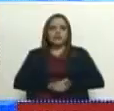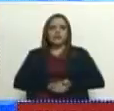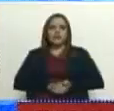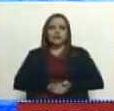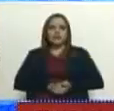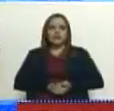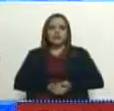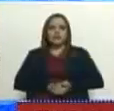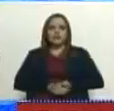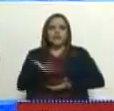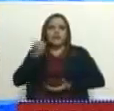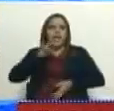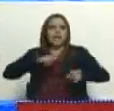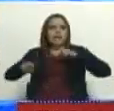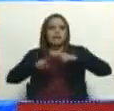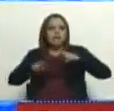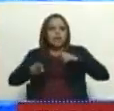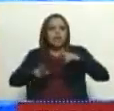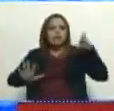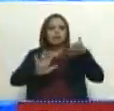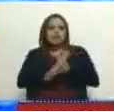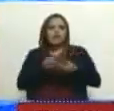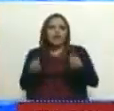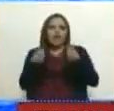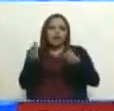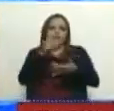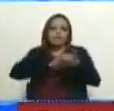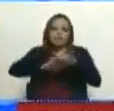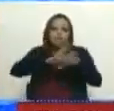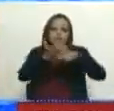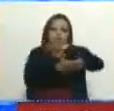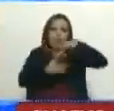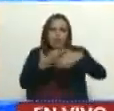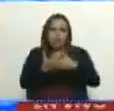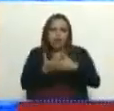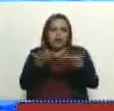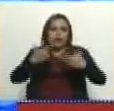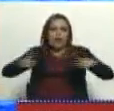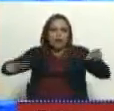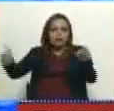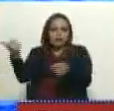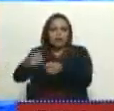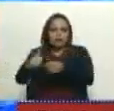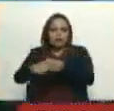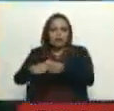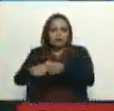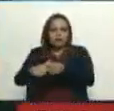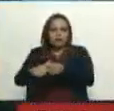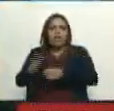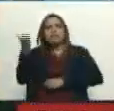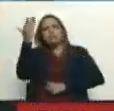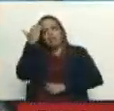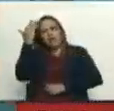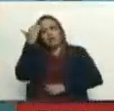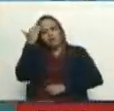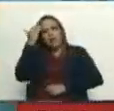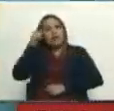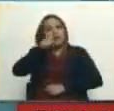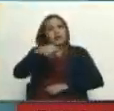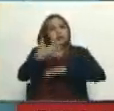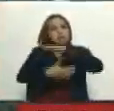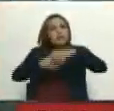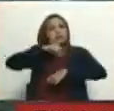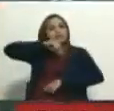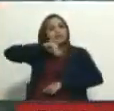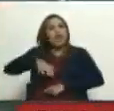que tienen que ver con la problemática del lago de Maracaibo. Todos sabemos que es un problema